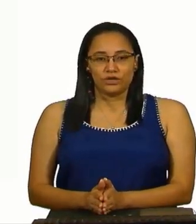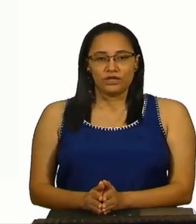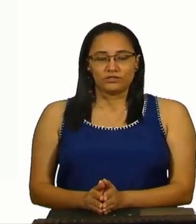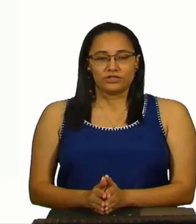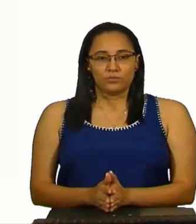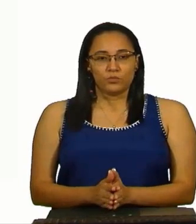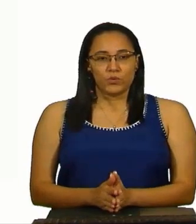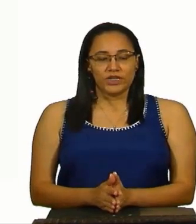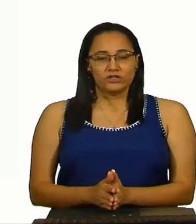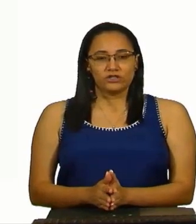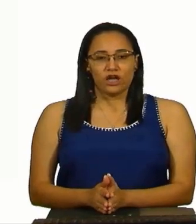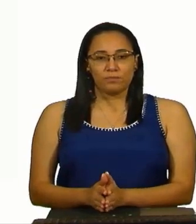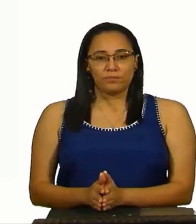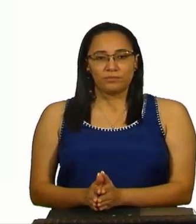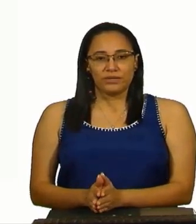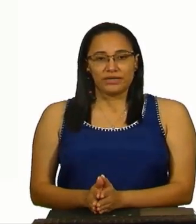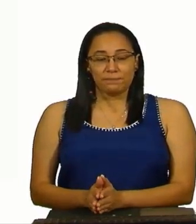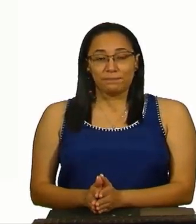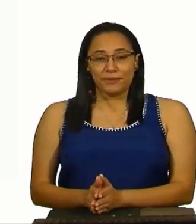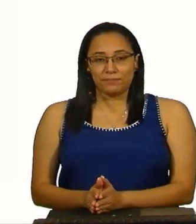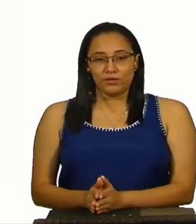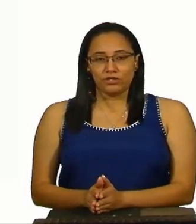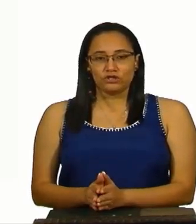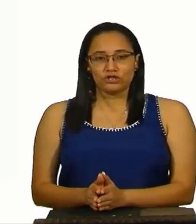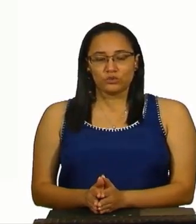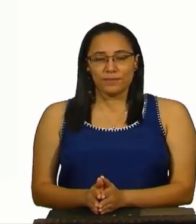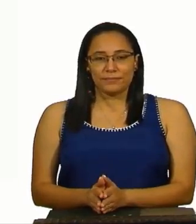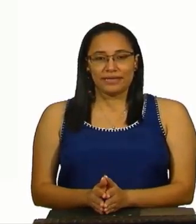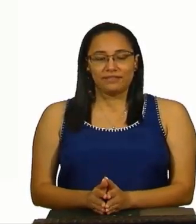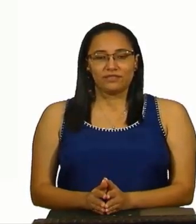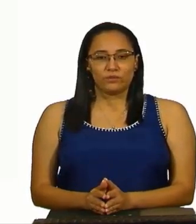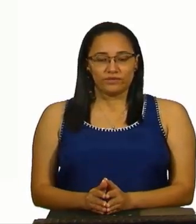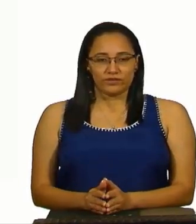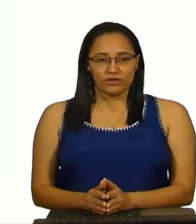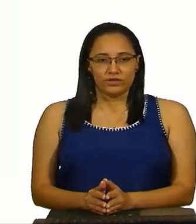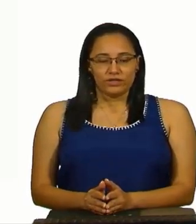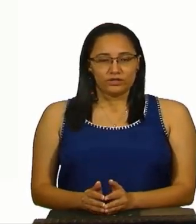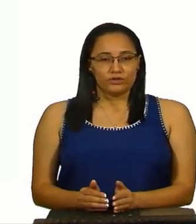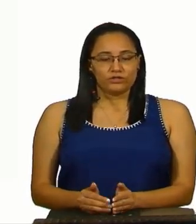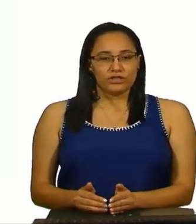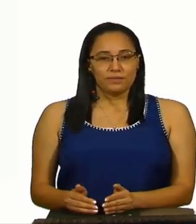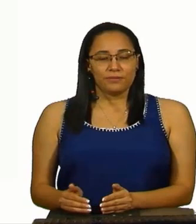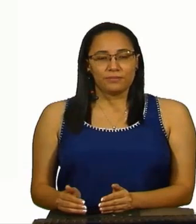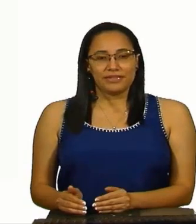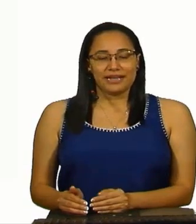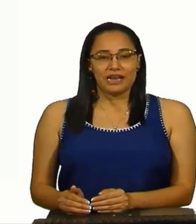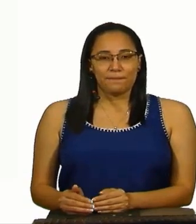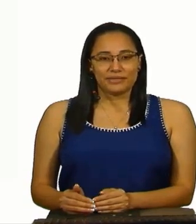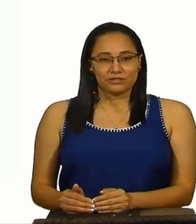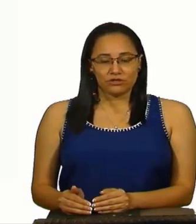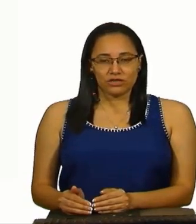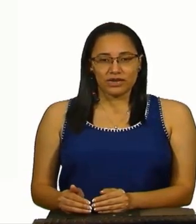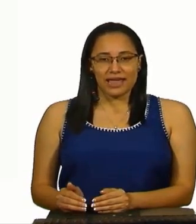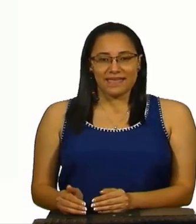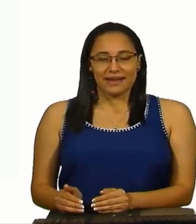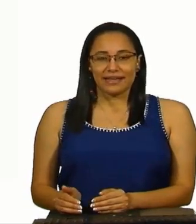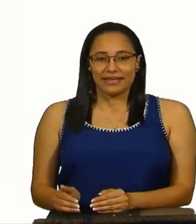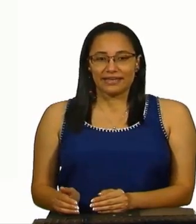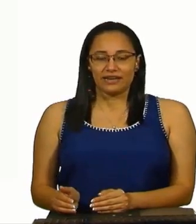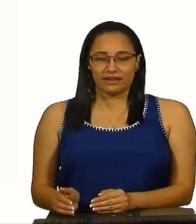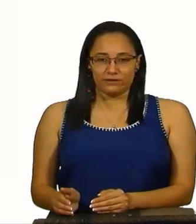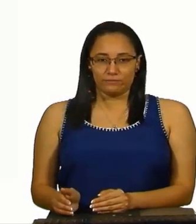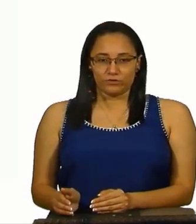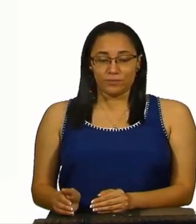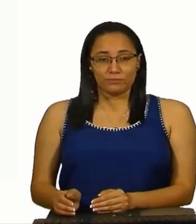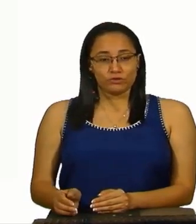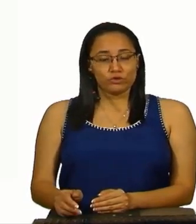to. Entonces, tenemos we do not permit people to swim in the river. No se les permiten a las personas nadar en